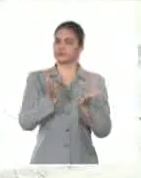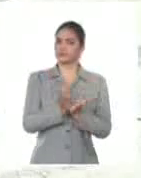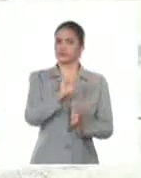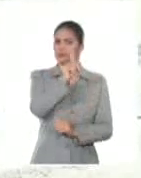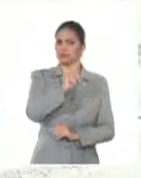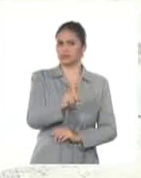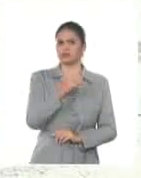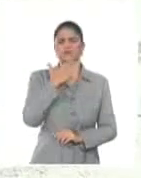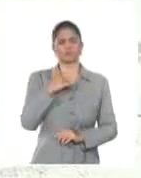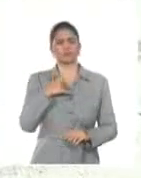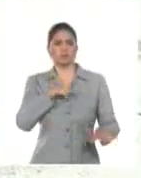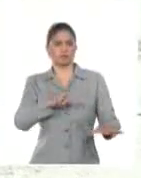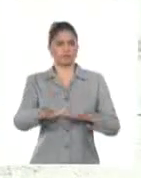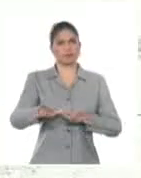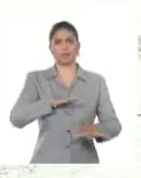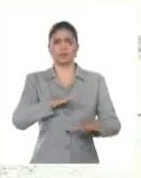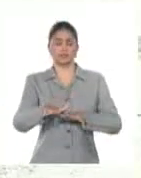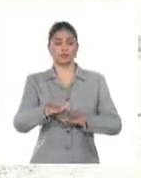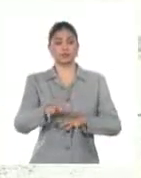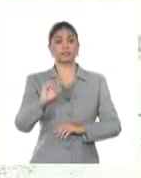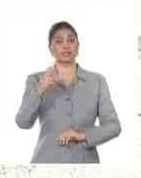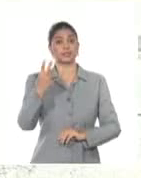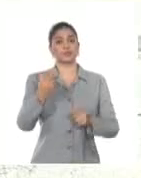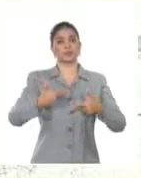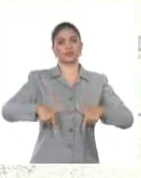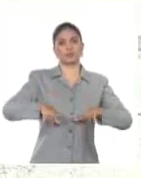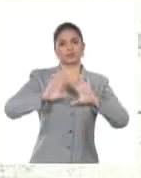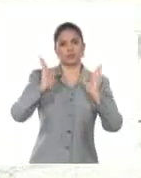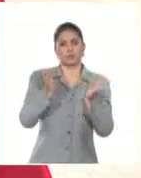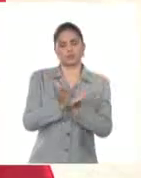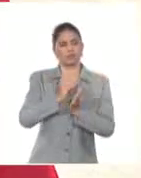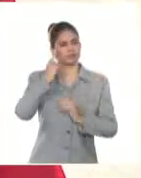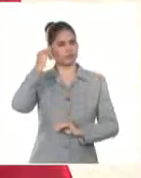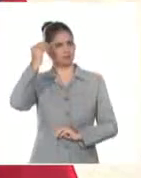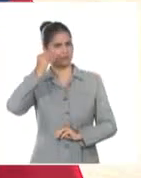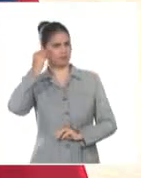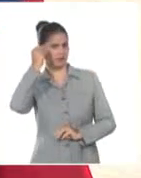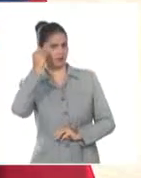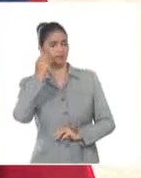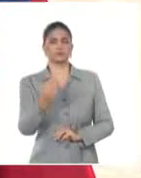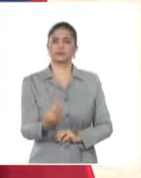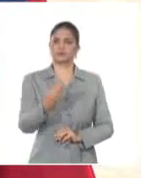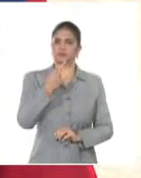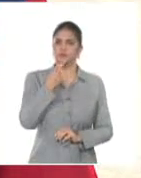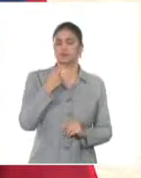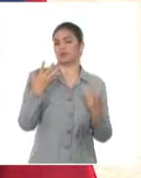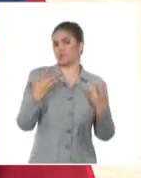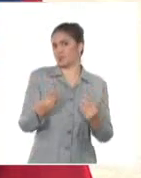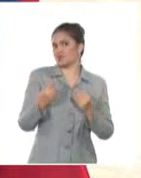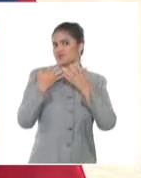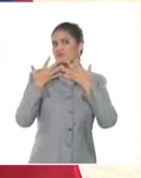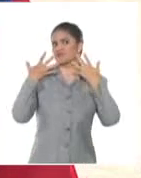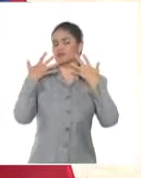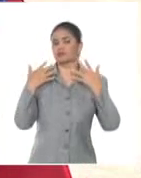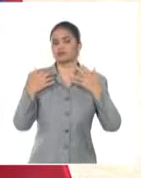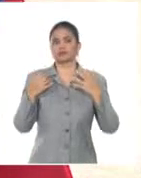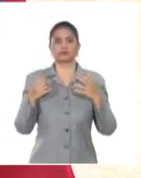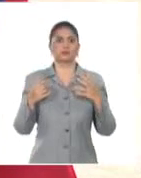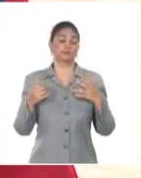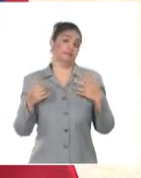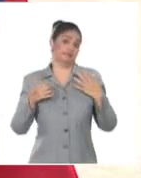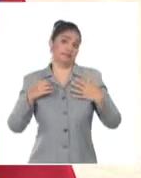esta preparación rumbo a tu posible segundo campeonato mundial? Con mucho ánimo para volver a ser el